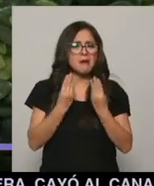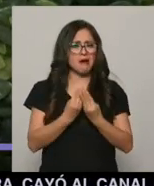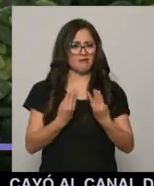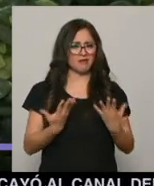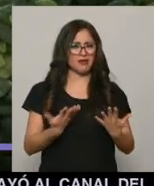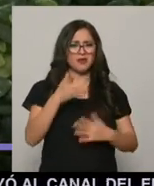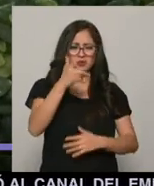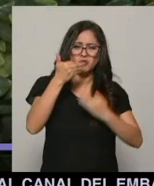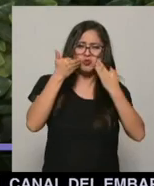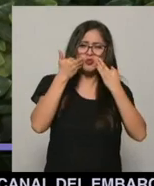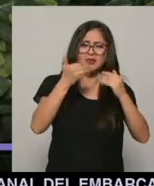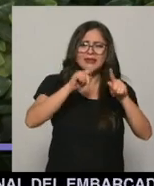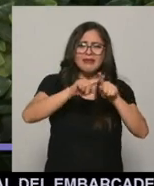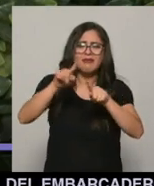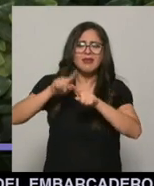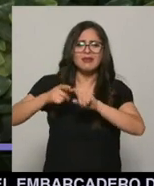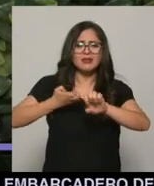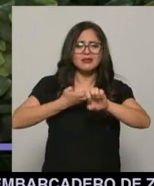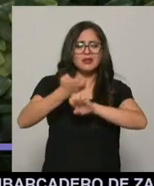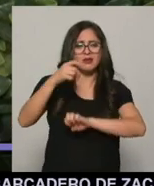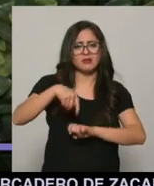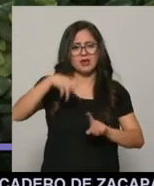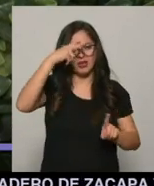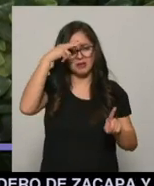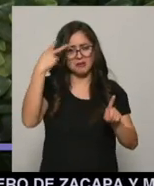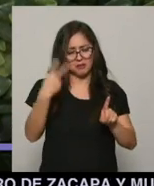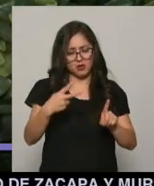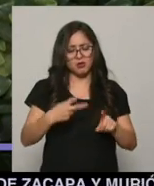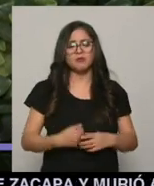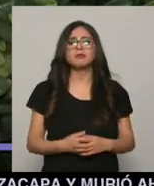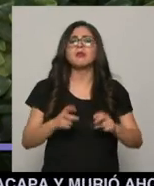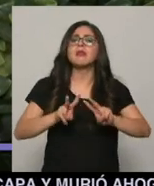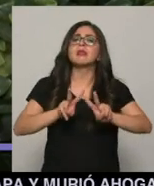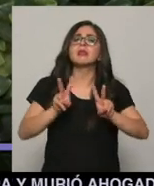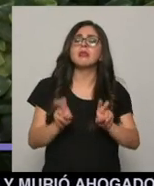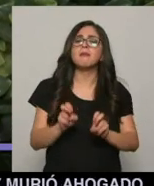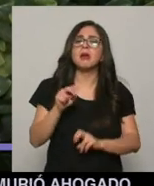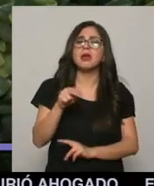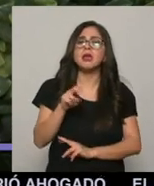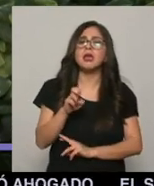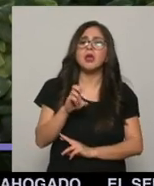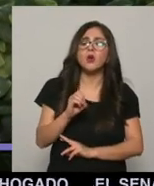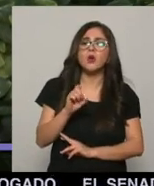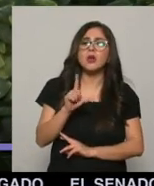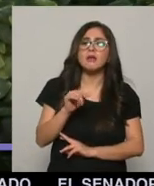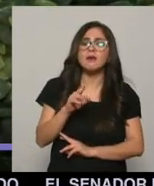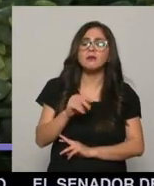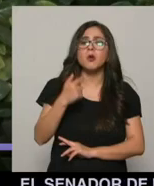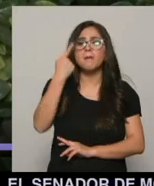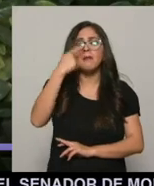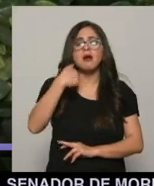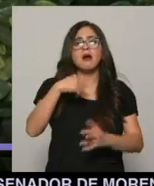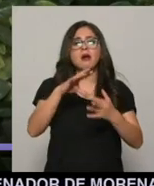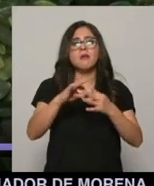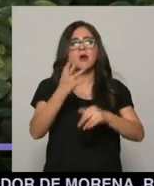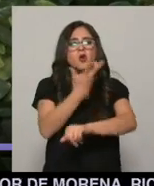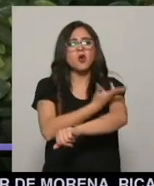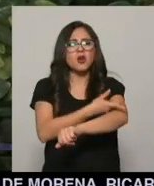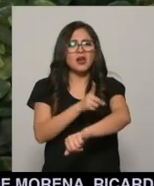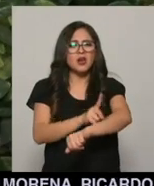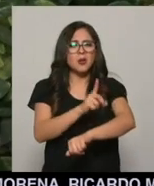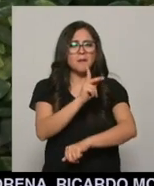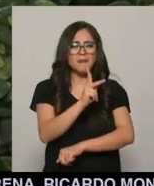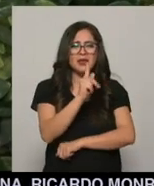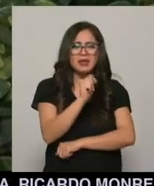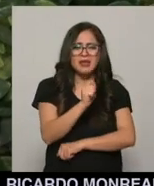muchos estados del país. En el tema del neoliberalismo, de verdad, para decirle a mi coordinador del PT, pues que es una vacilada, es decir,